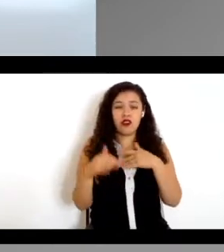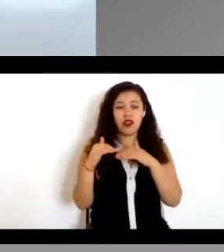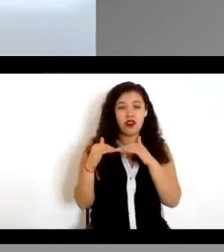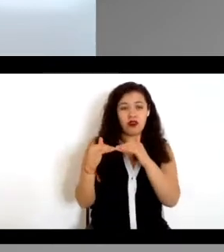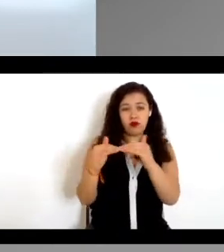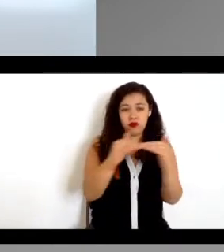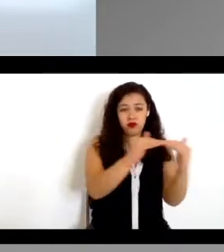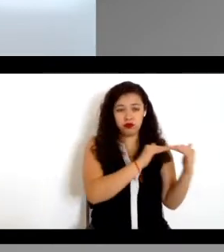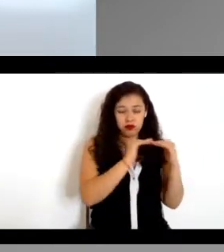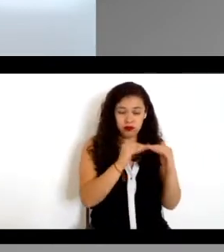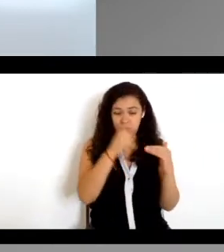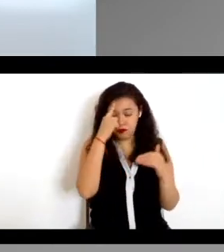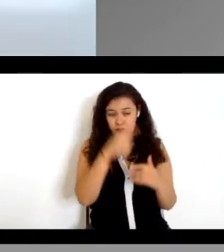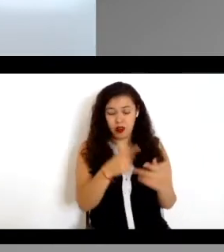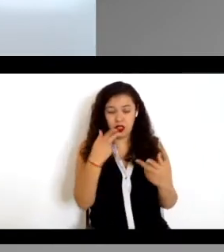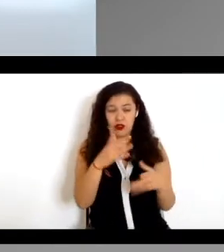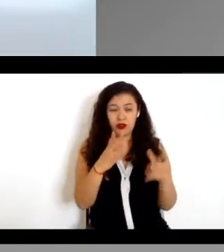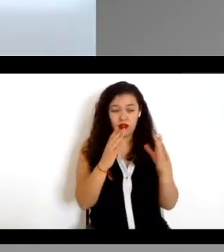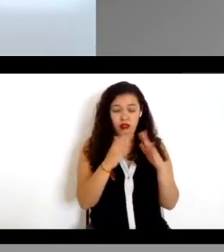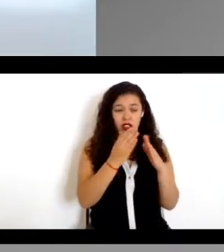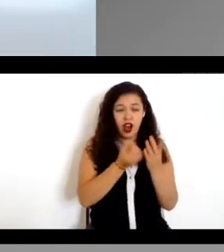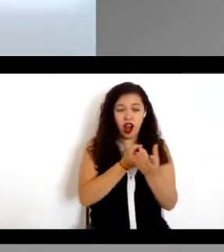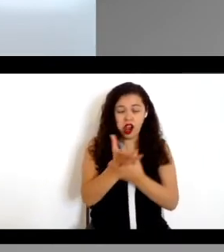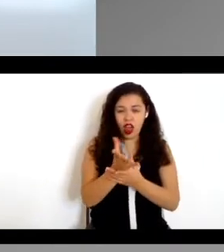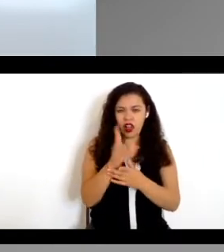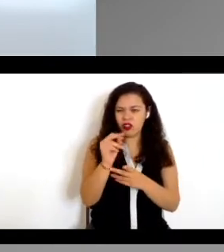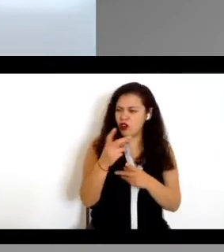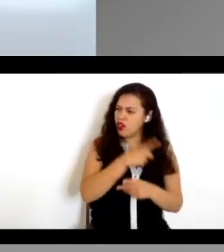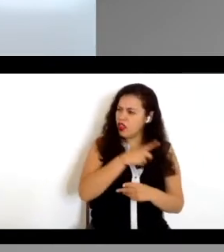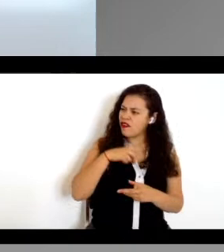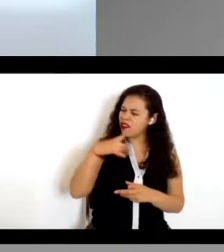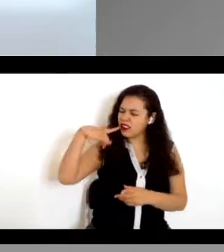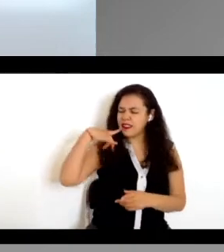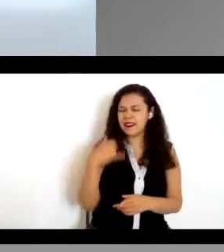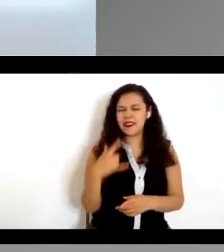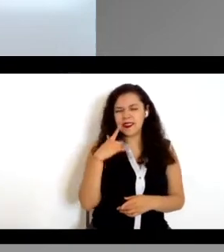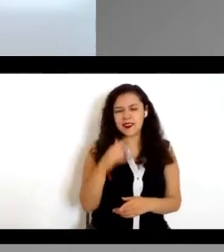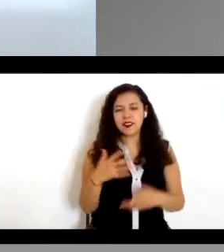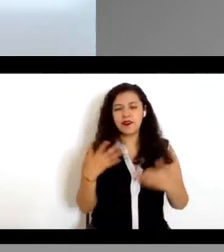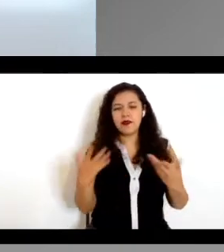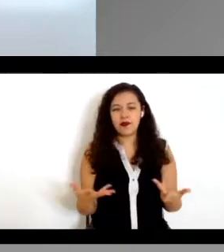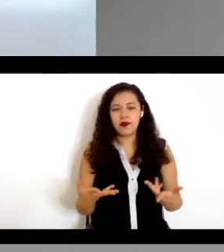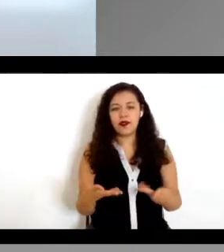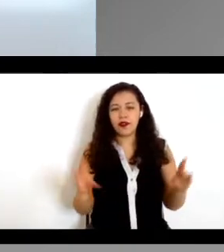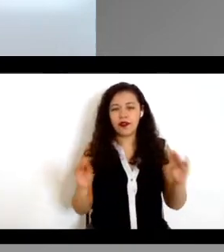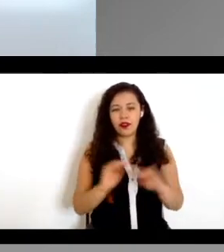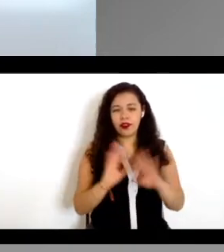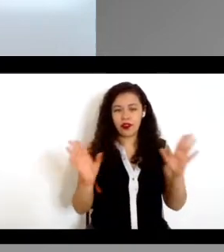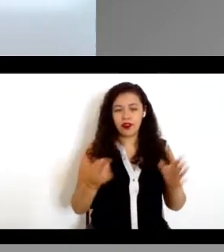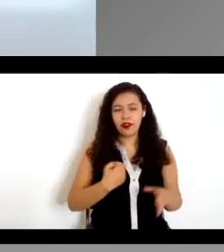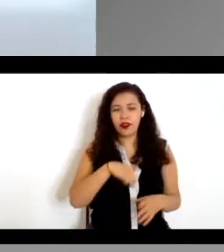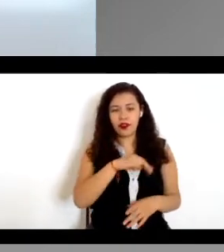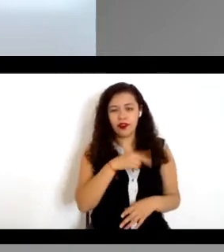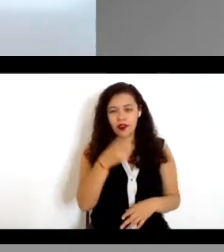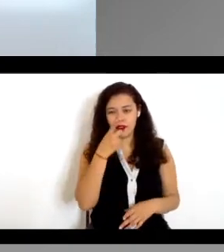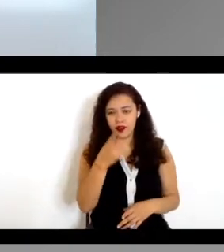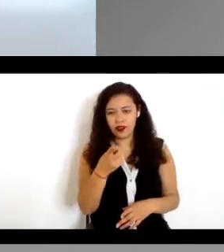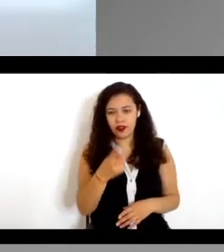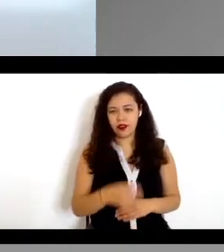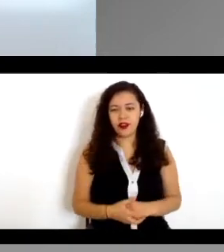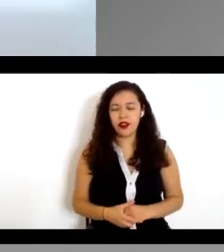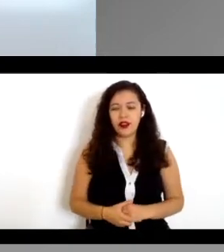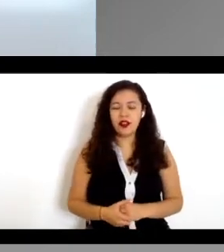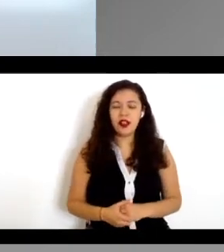a salir de sus casas. Destacamos aquí, en efecto, que en efecto